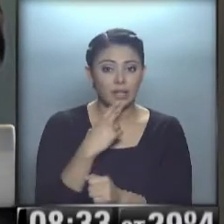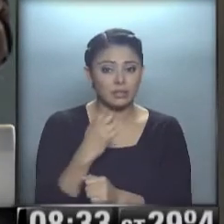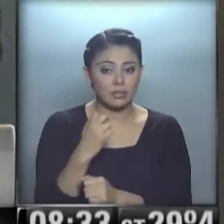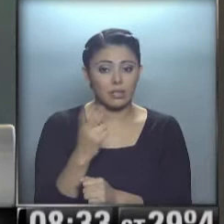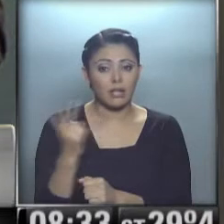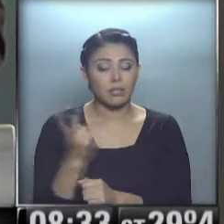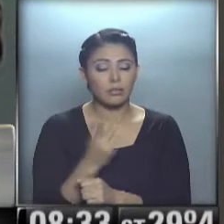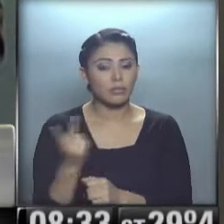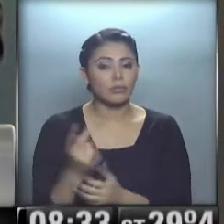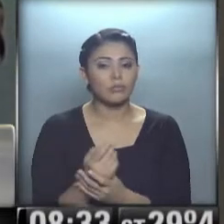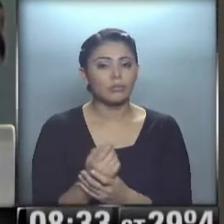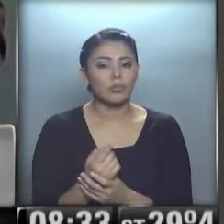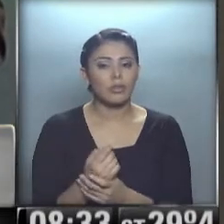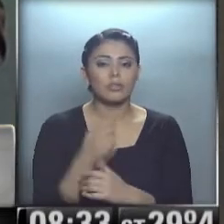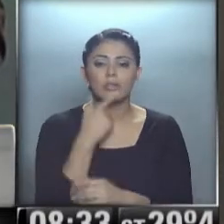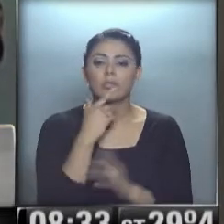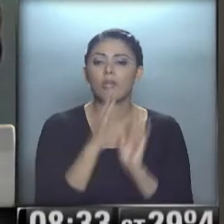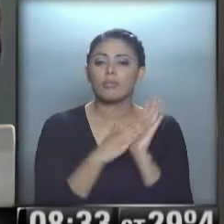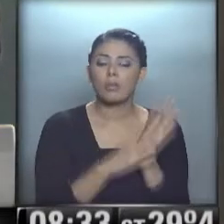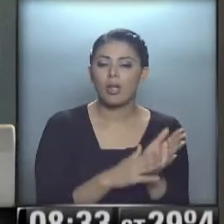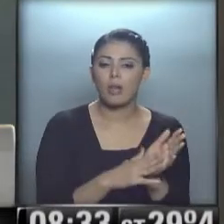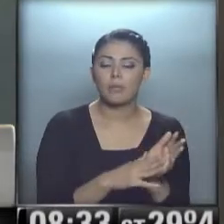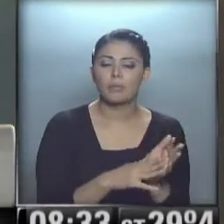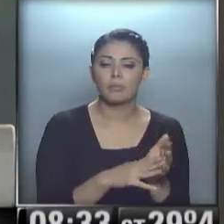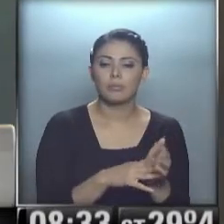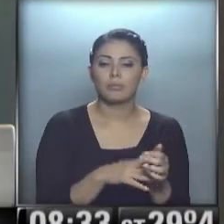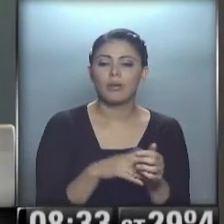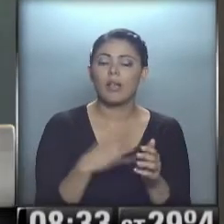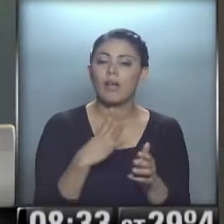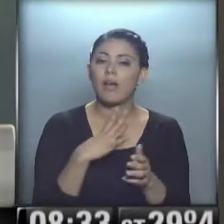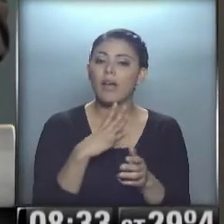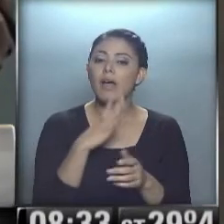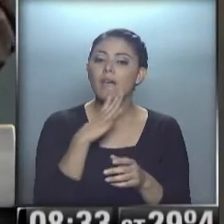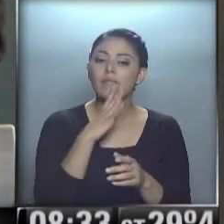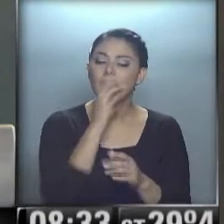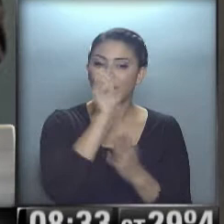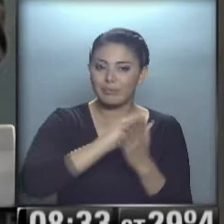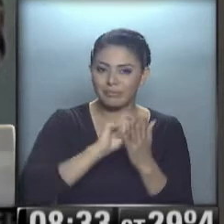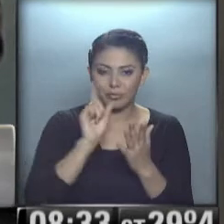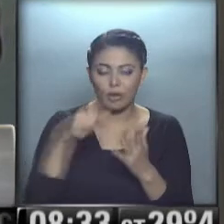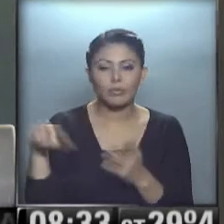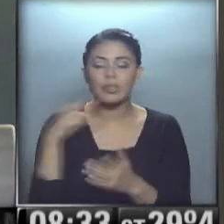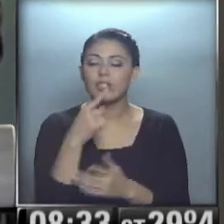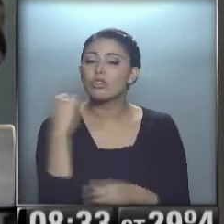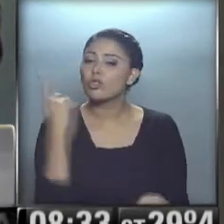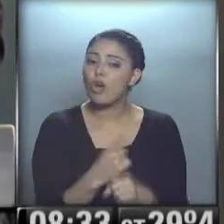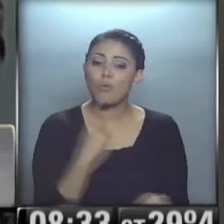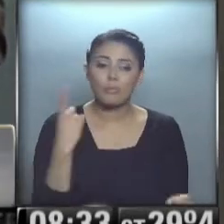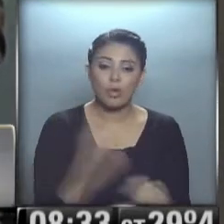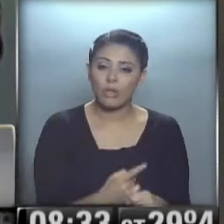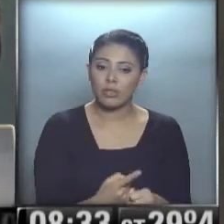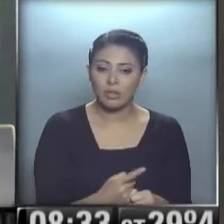promovido permanentemente un justificativo, no explícito sino implícito, de que no podían